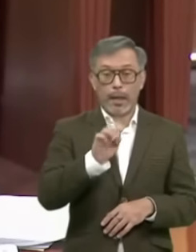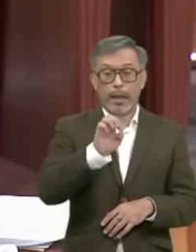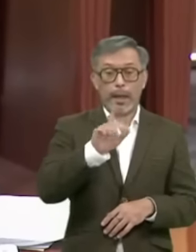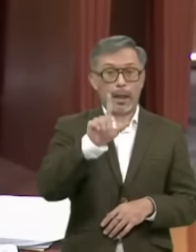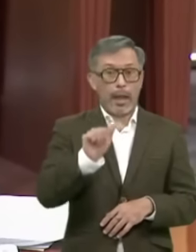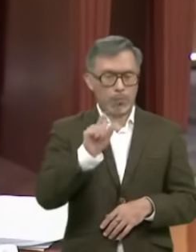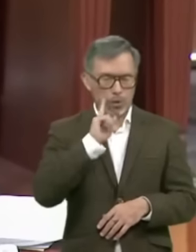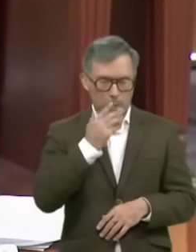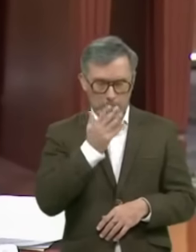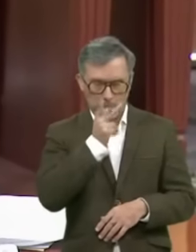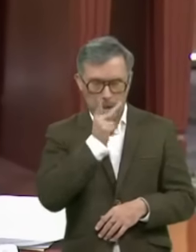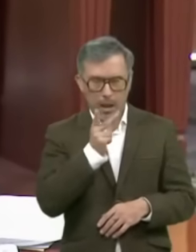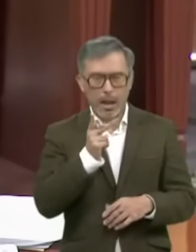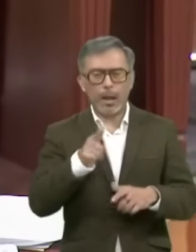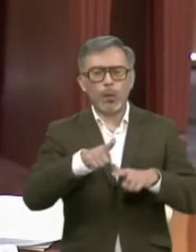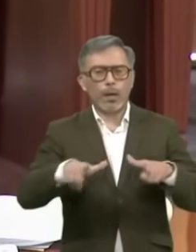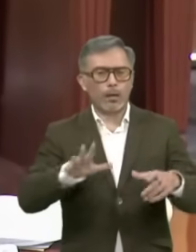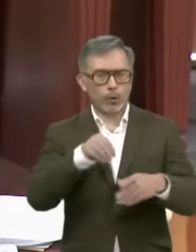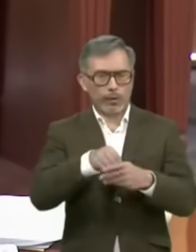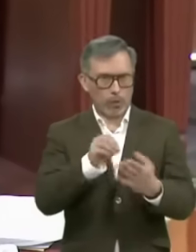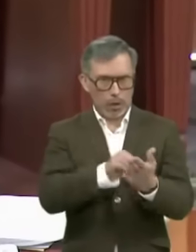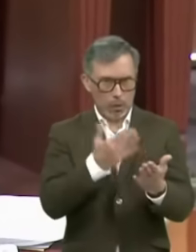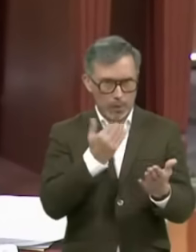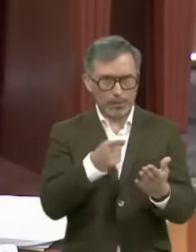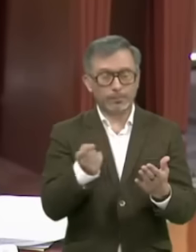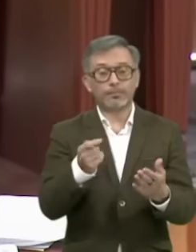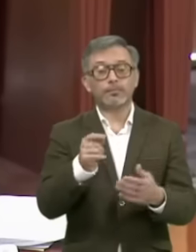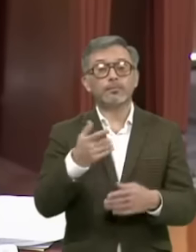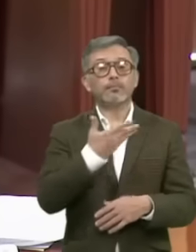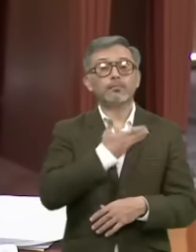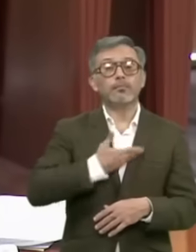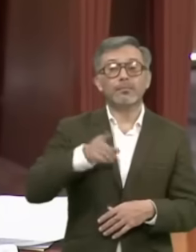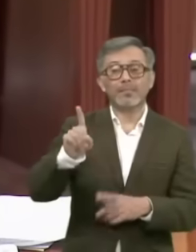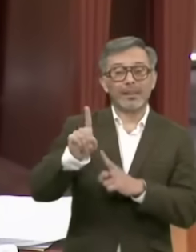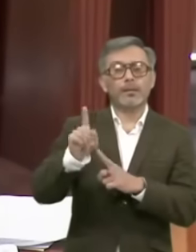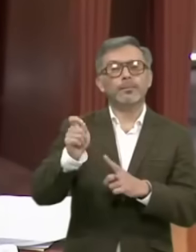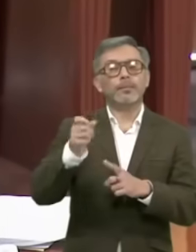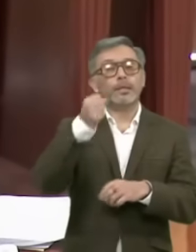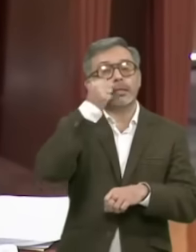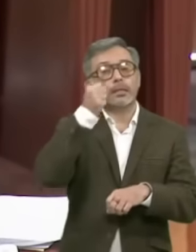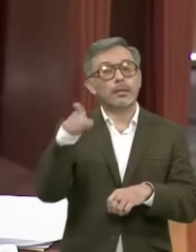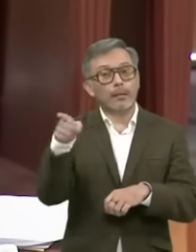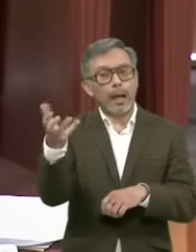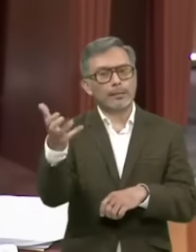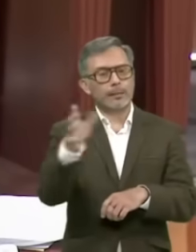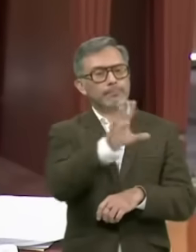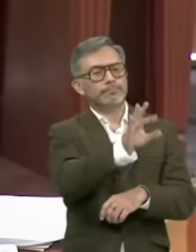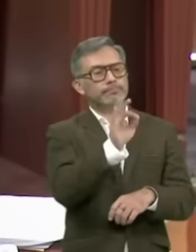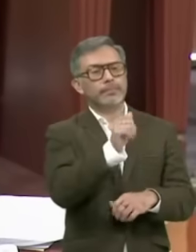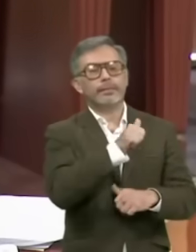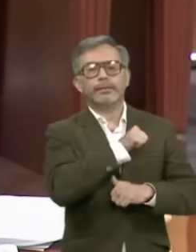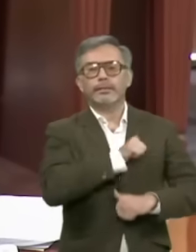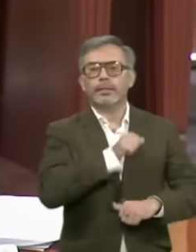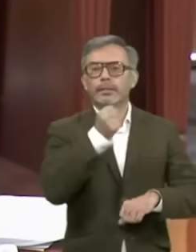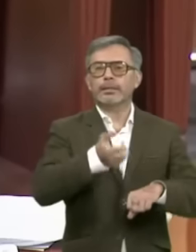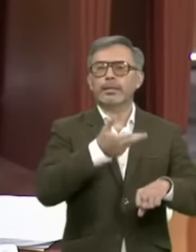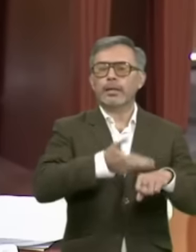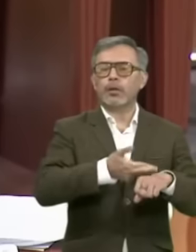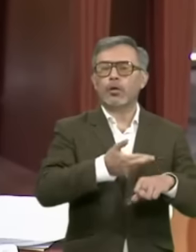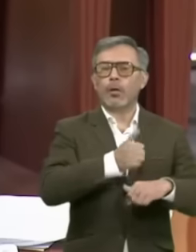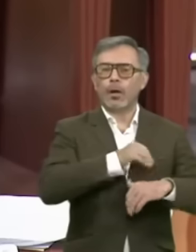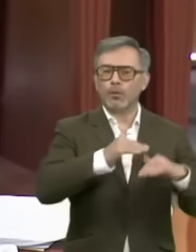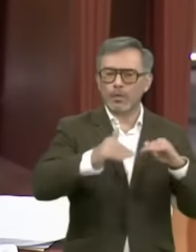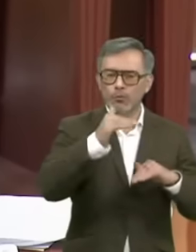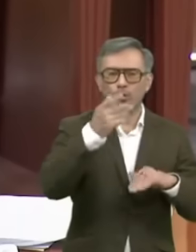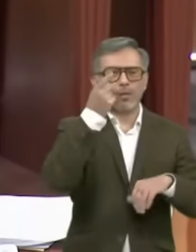las atribuciones siguientes: proponer al Consejo General el nombramiento del secretario ejecutivo y los directores ejecutivos y demás titulares de